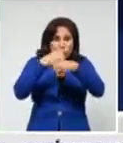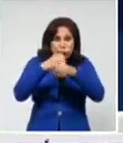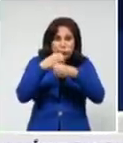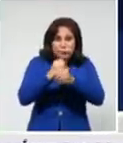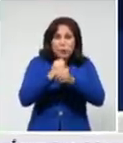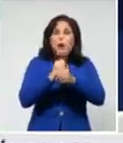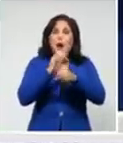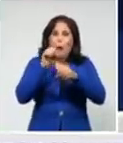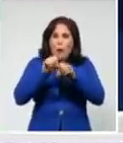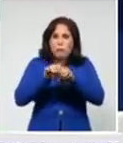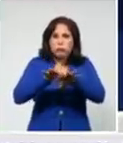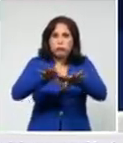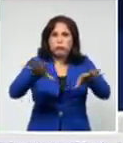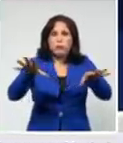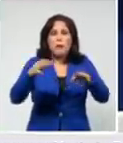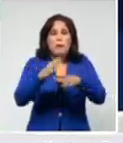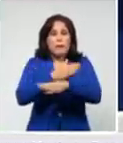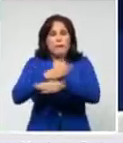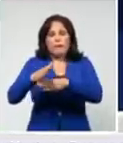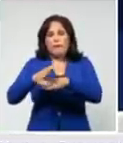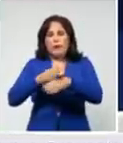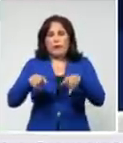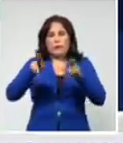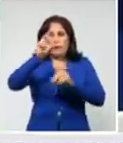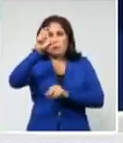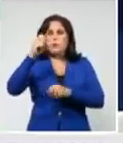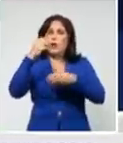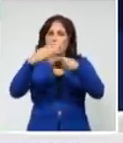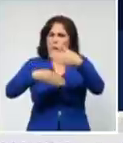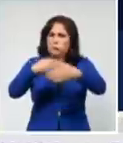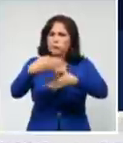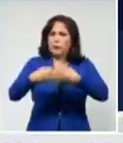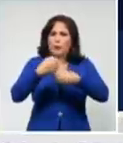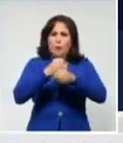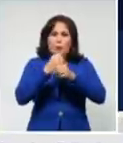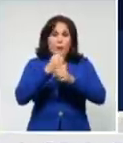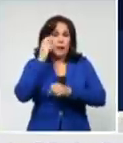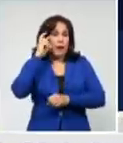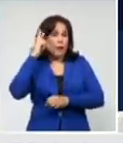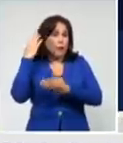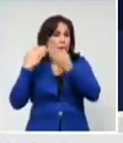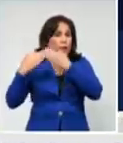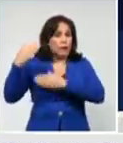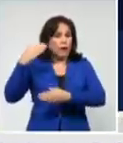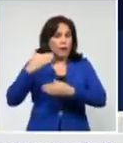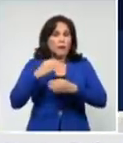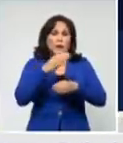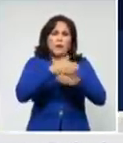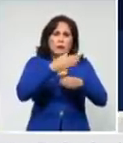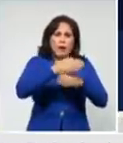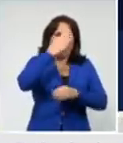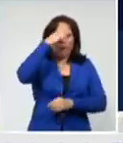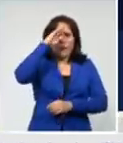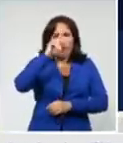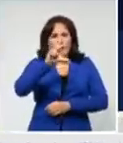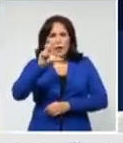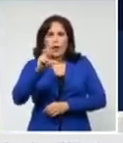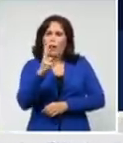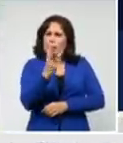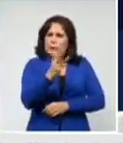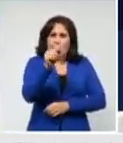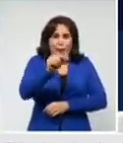Centro Provincial de La Habana, el de Santiago de Cuba y el de Villa Clara. Y realmente es